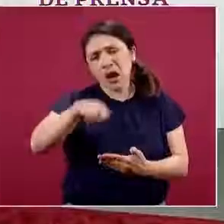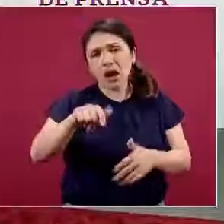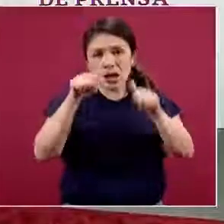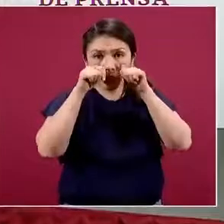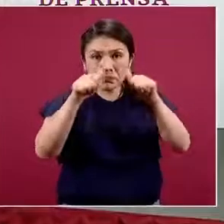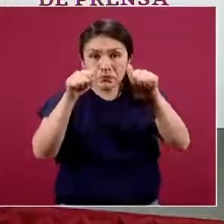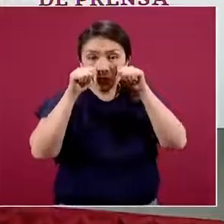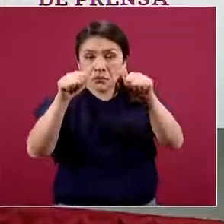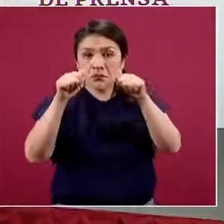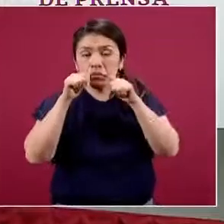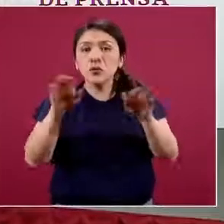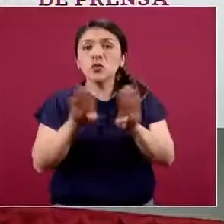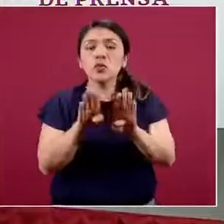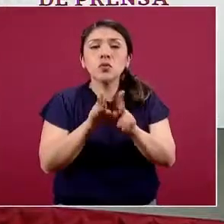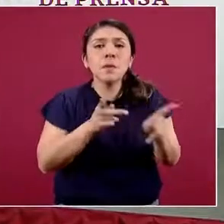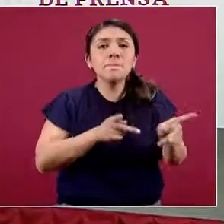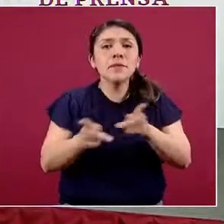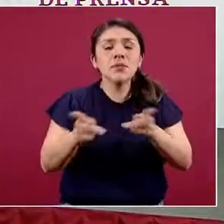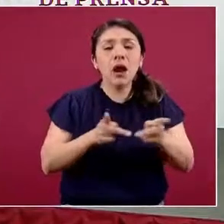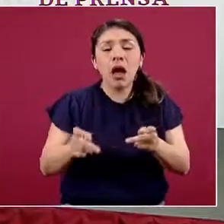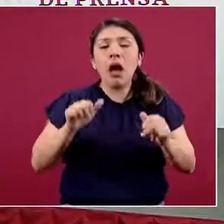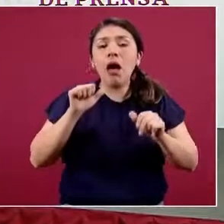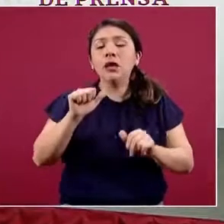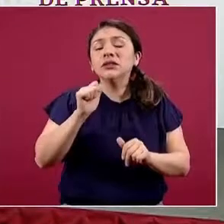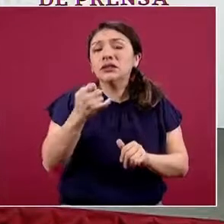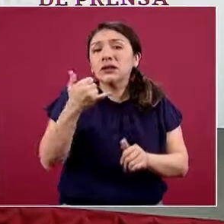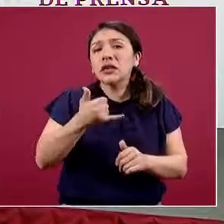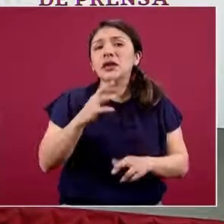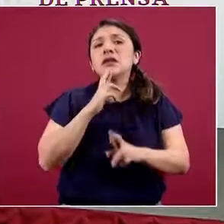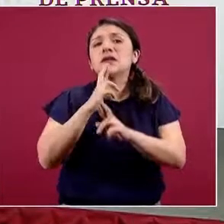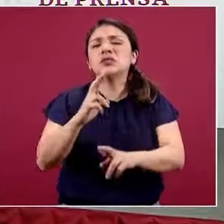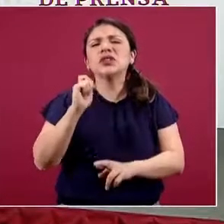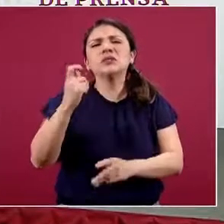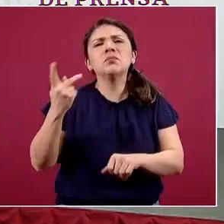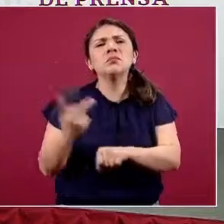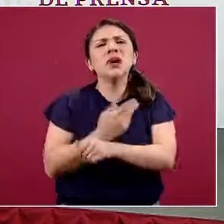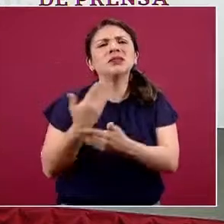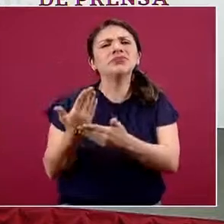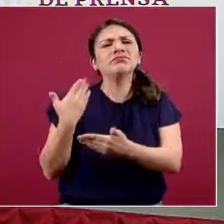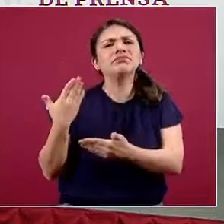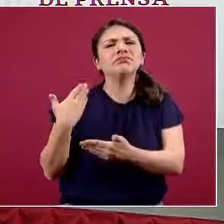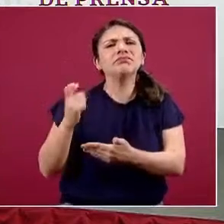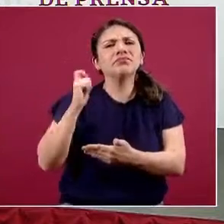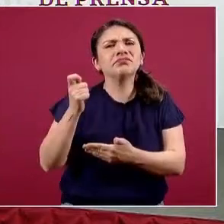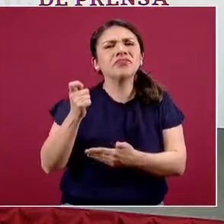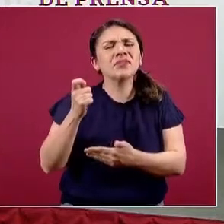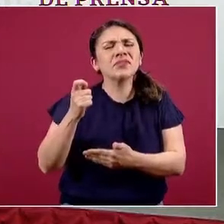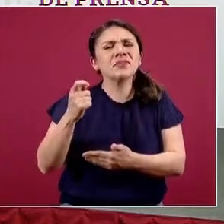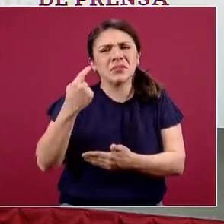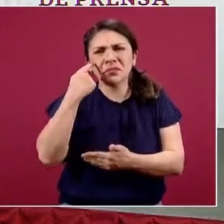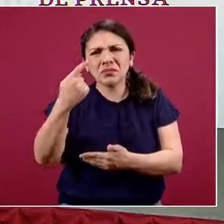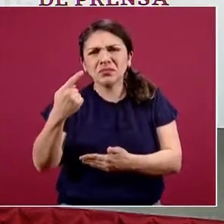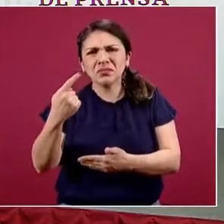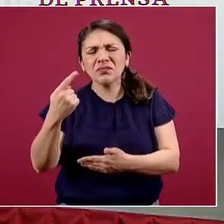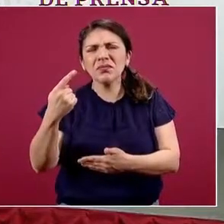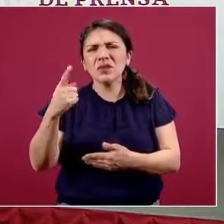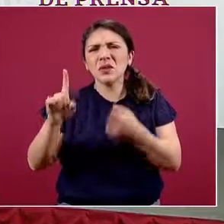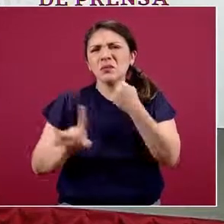la preparación y respuesta de lo que fue el pasado fenómeno hidrometeorológico